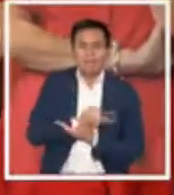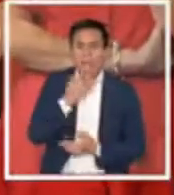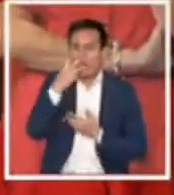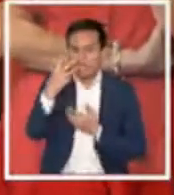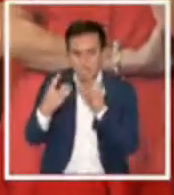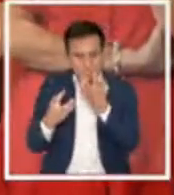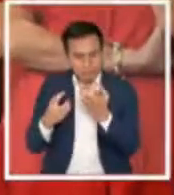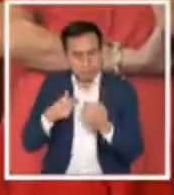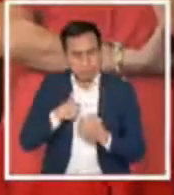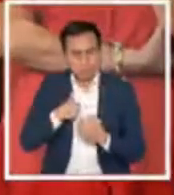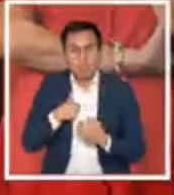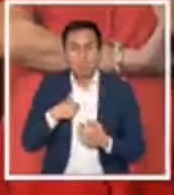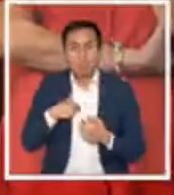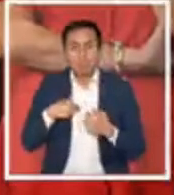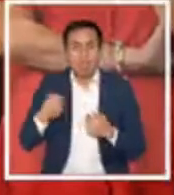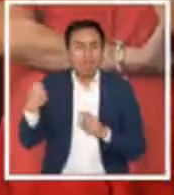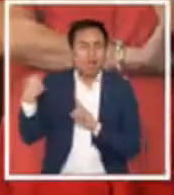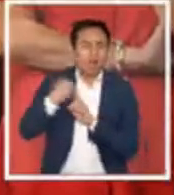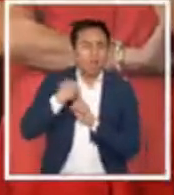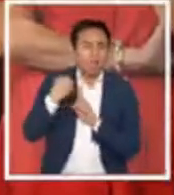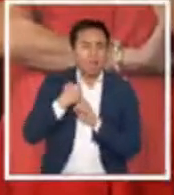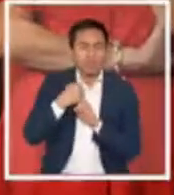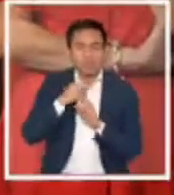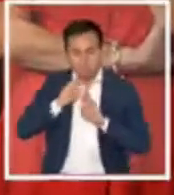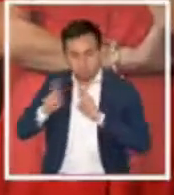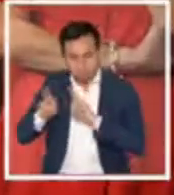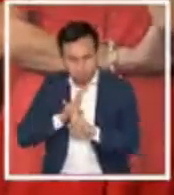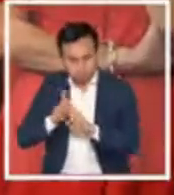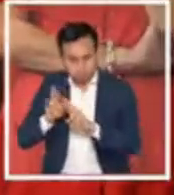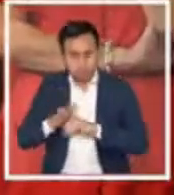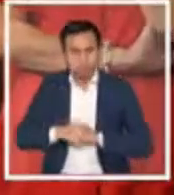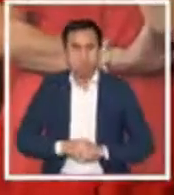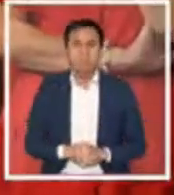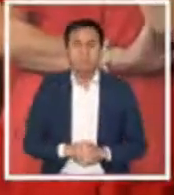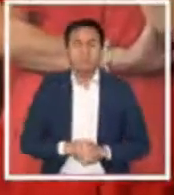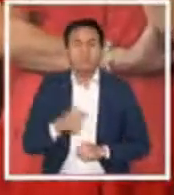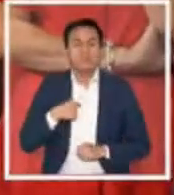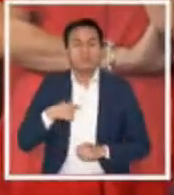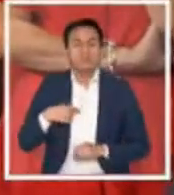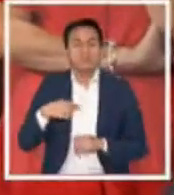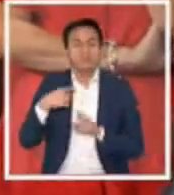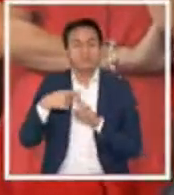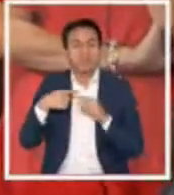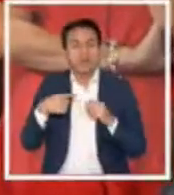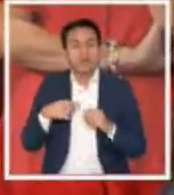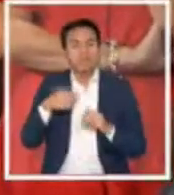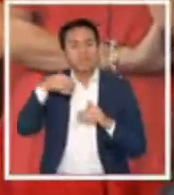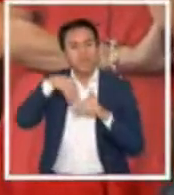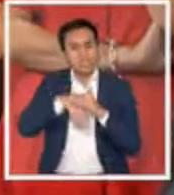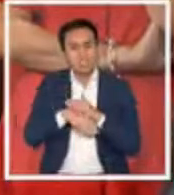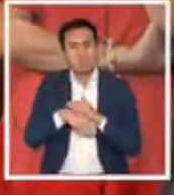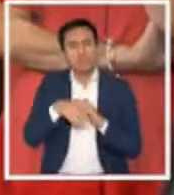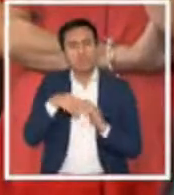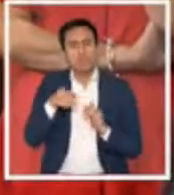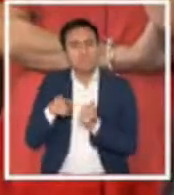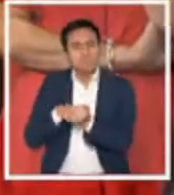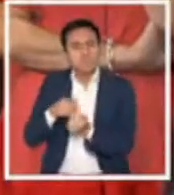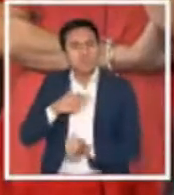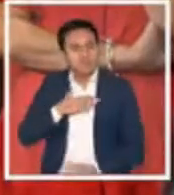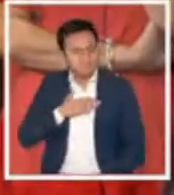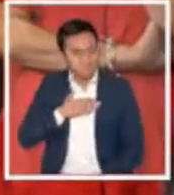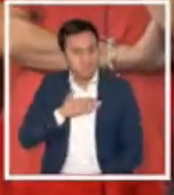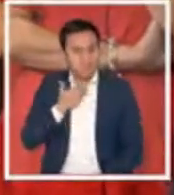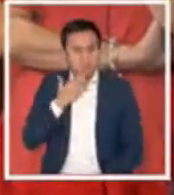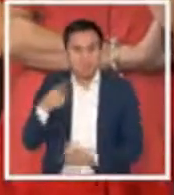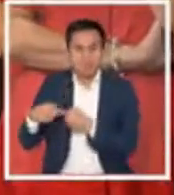grité. Y cuando me golpearon, contesté. Fui crucificada, muerta y sepultada por mi familia